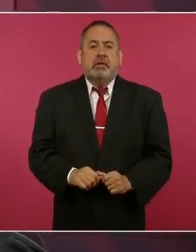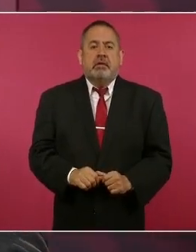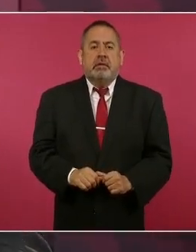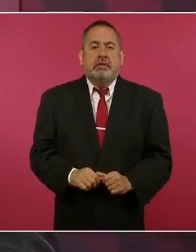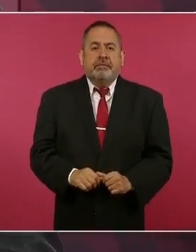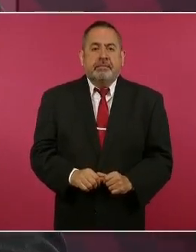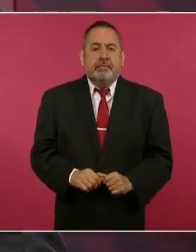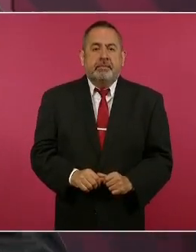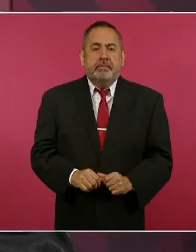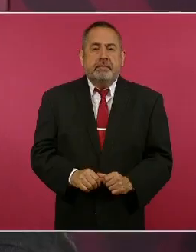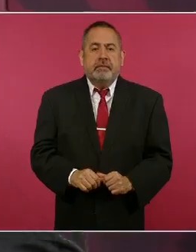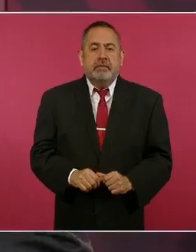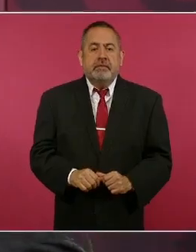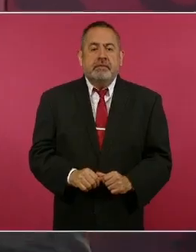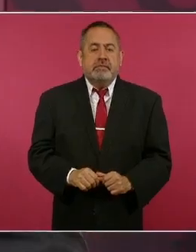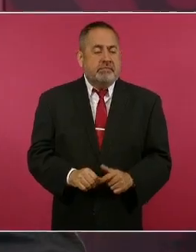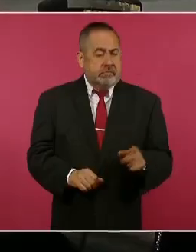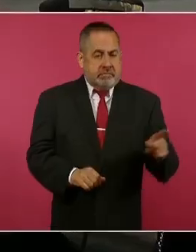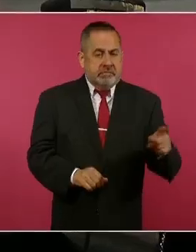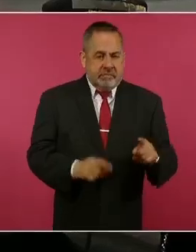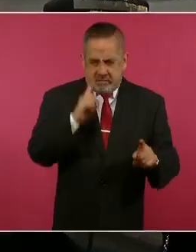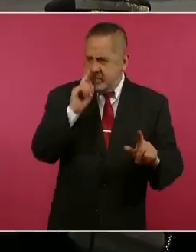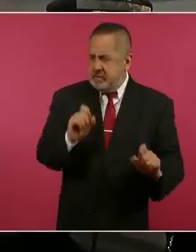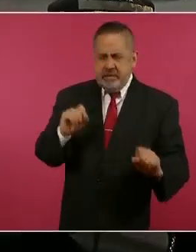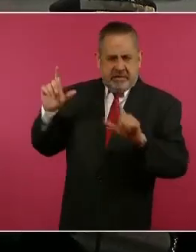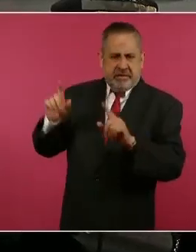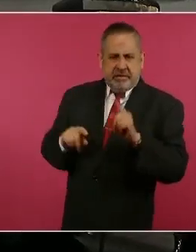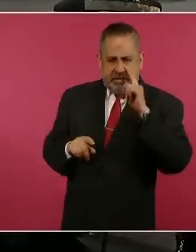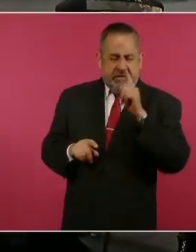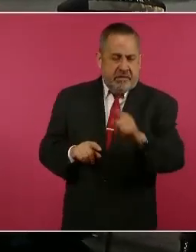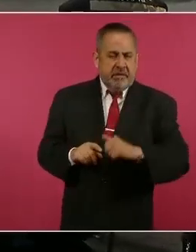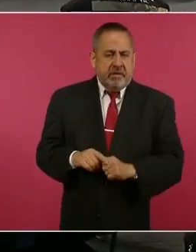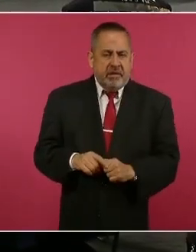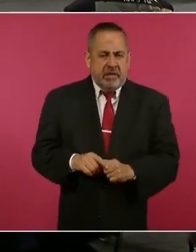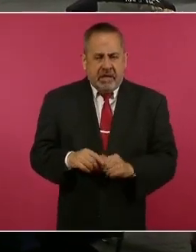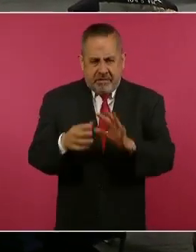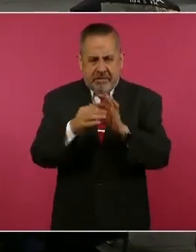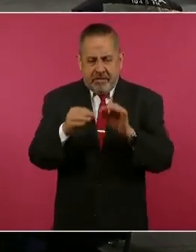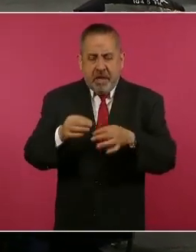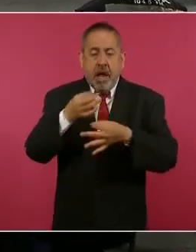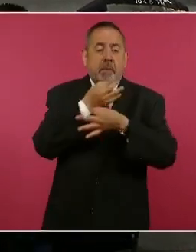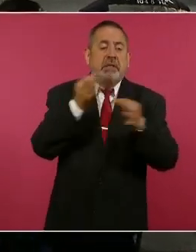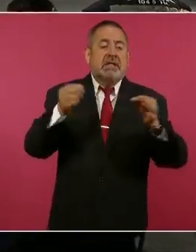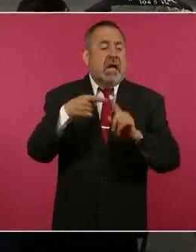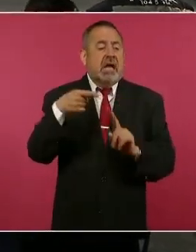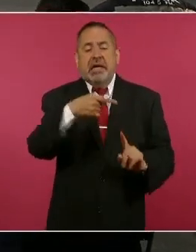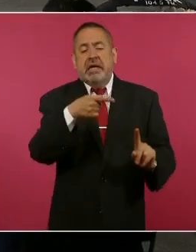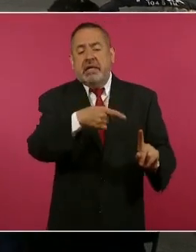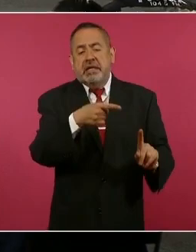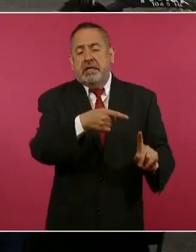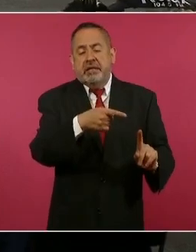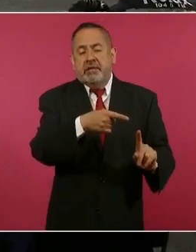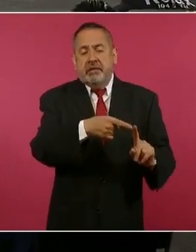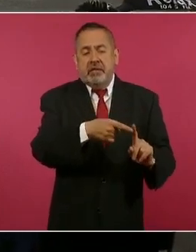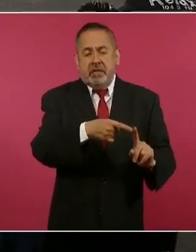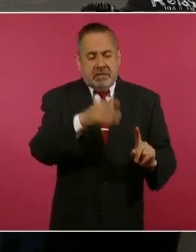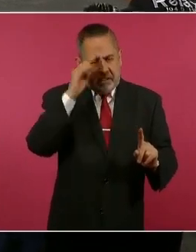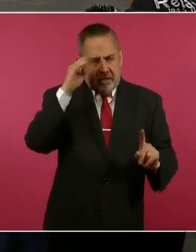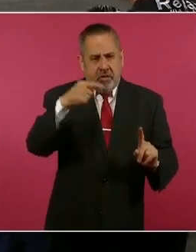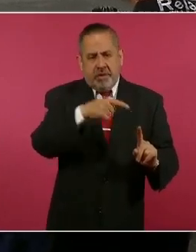hasta vamos a poner, a ver si está el mensaje del